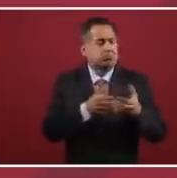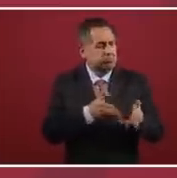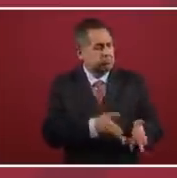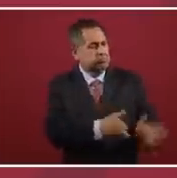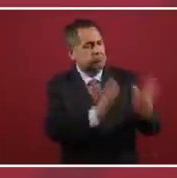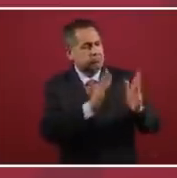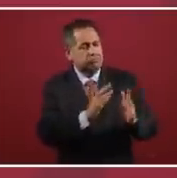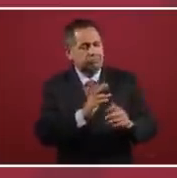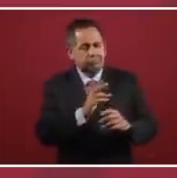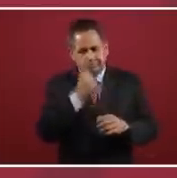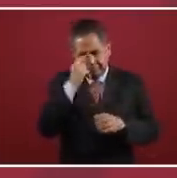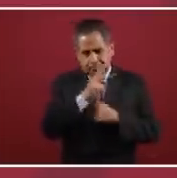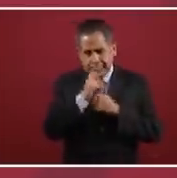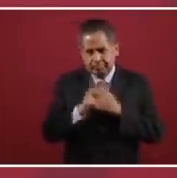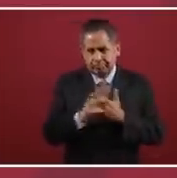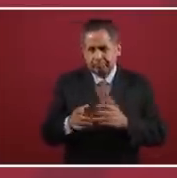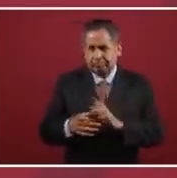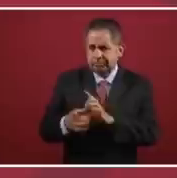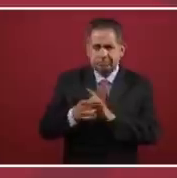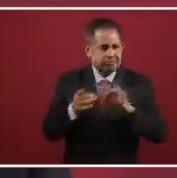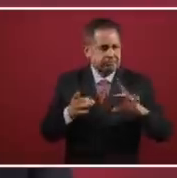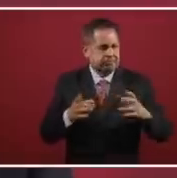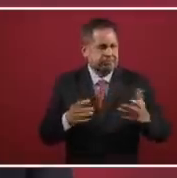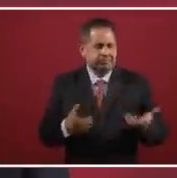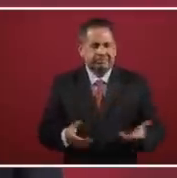del país, desincorporación.